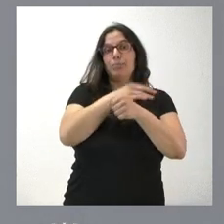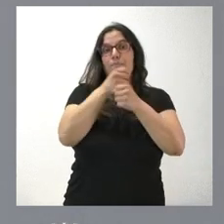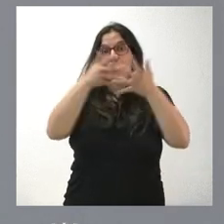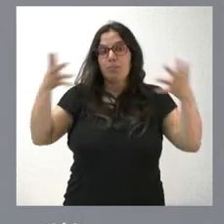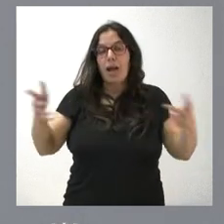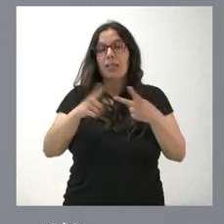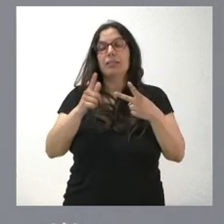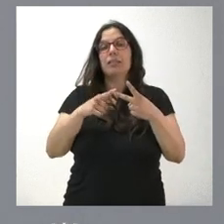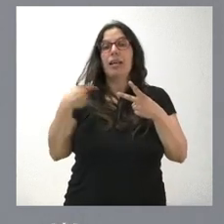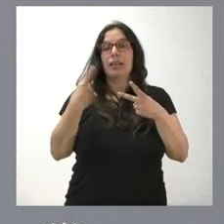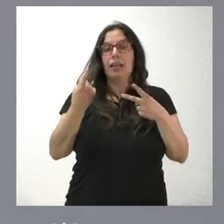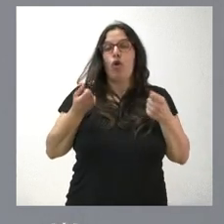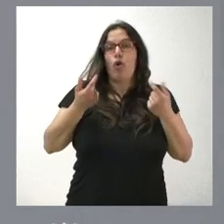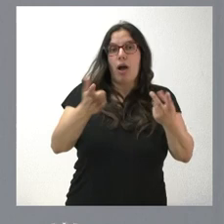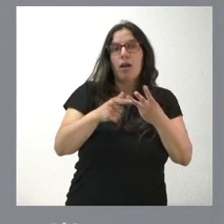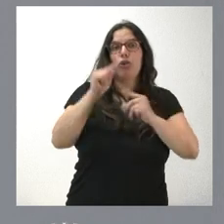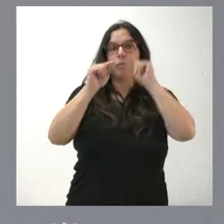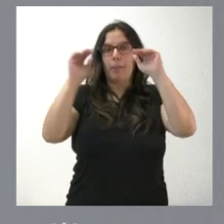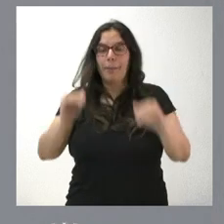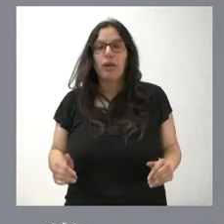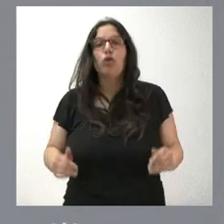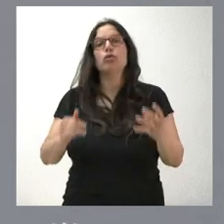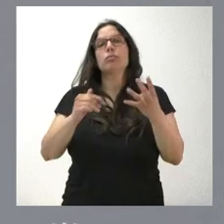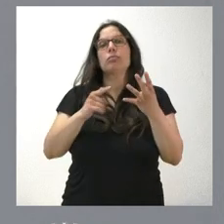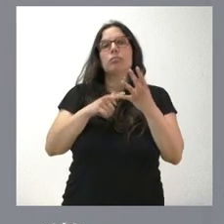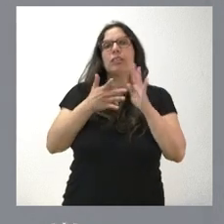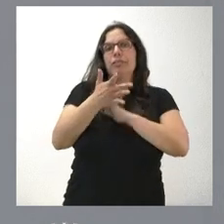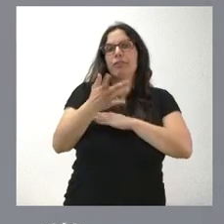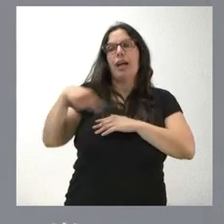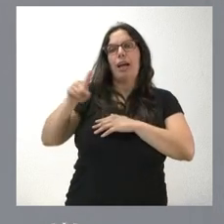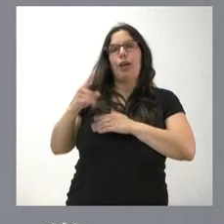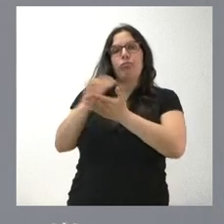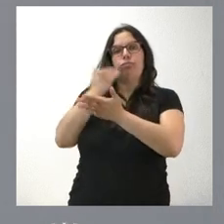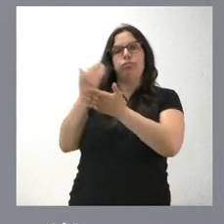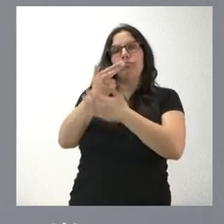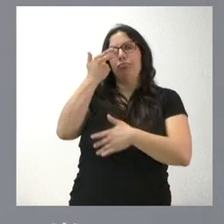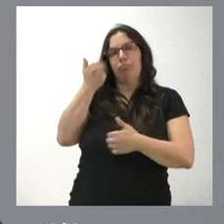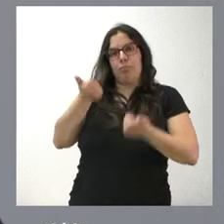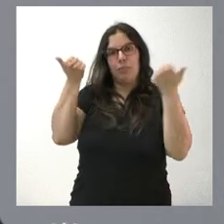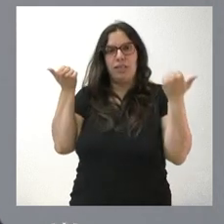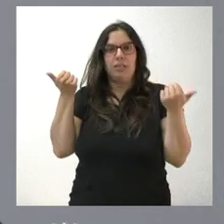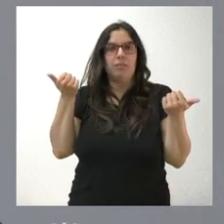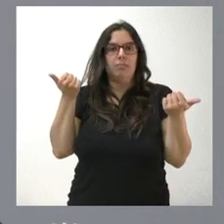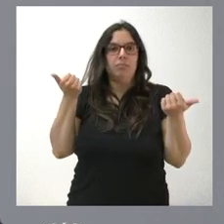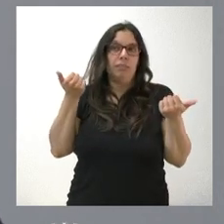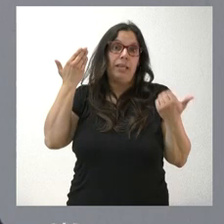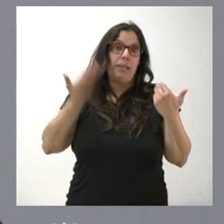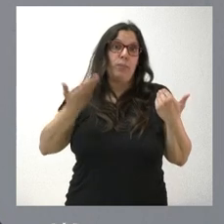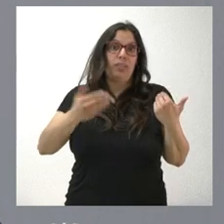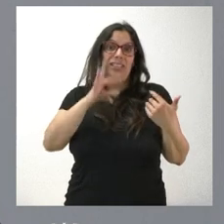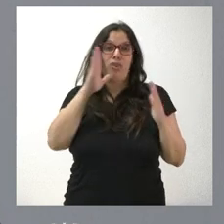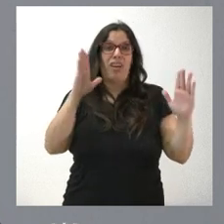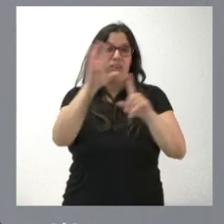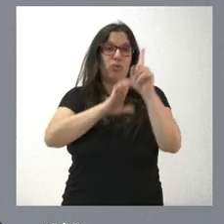más competitivo, que sea menos costoso para los agricultores y que, por tanto, mejoren sus niveles de rentabilidad, especialmente importante en el